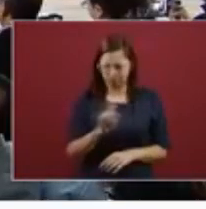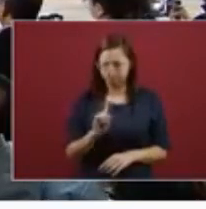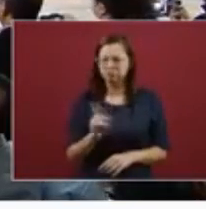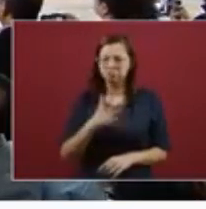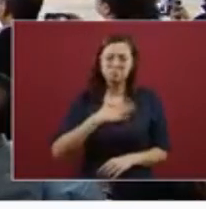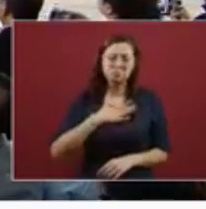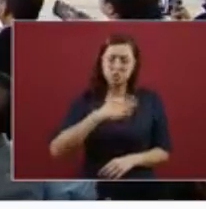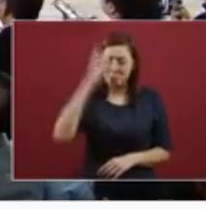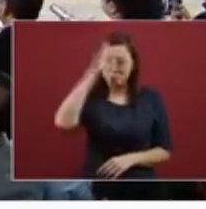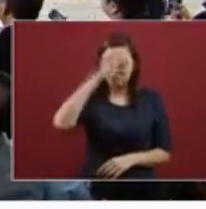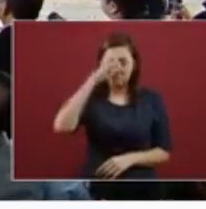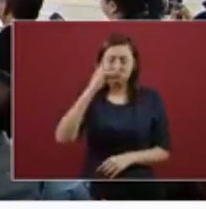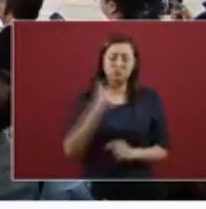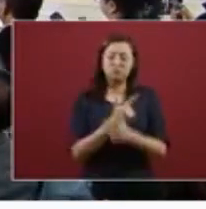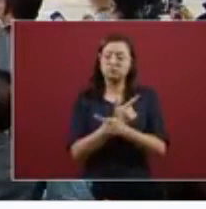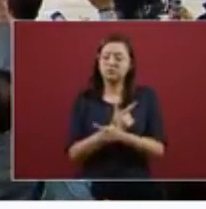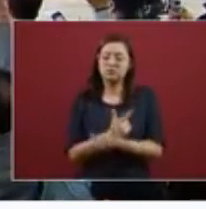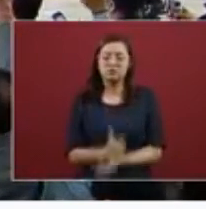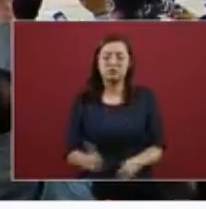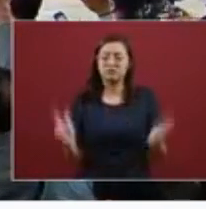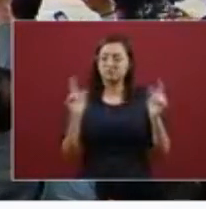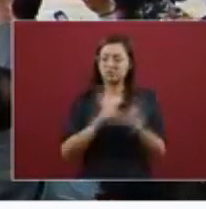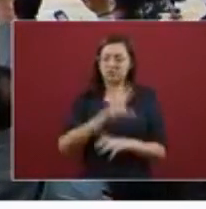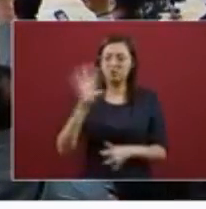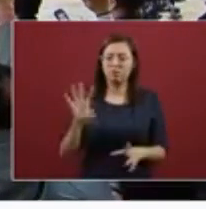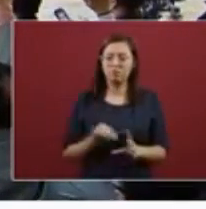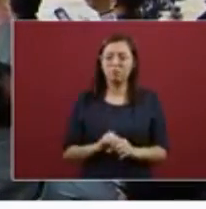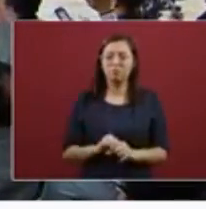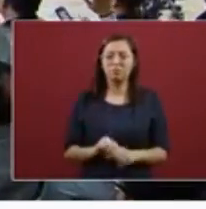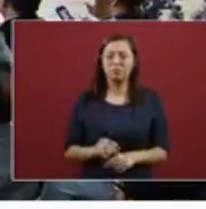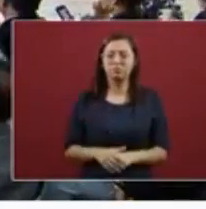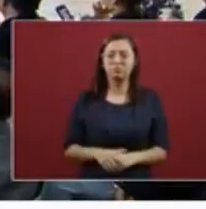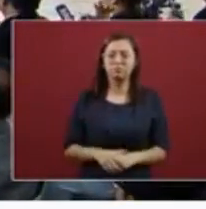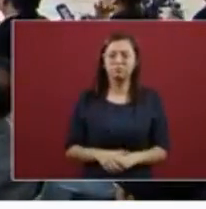esta libertad en todos los casos